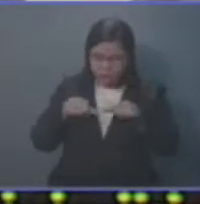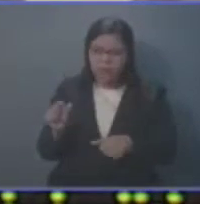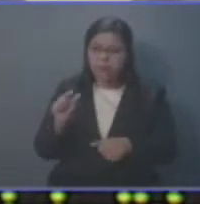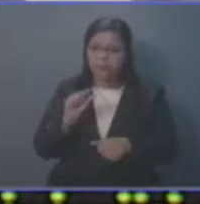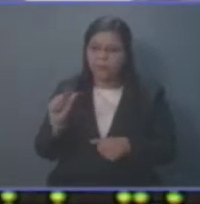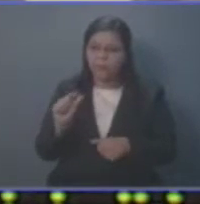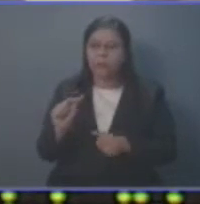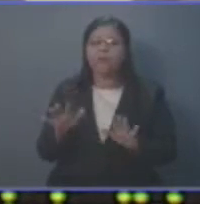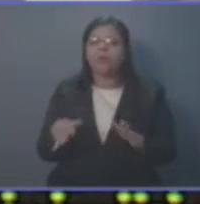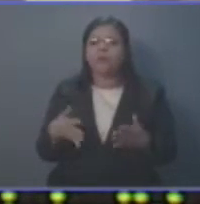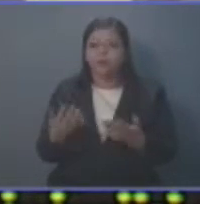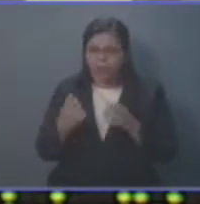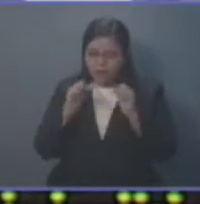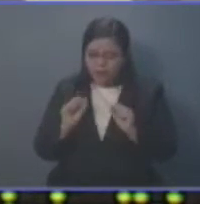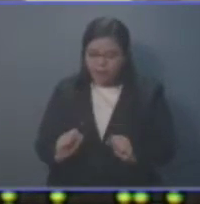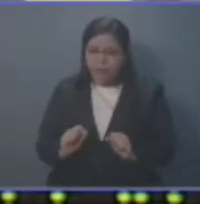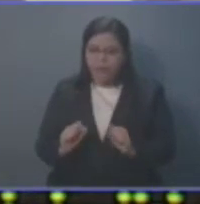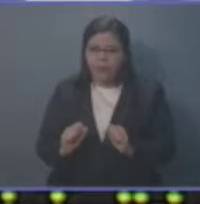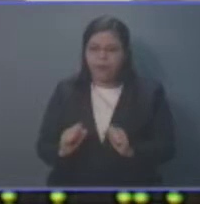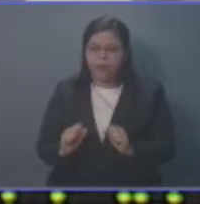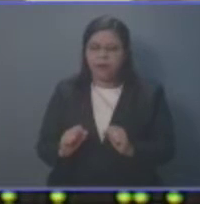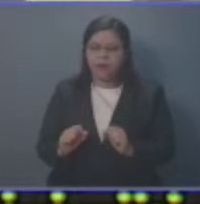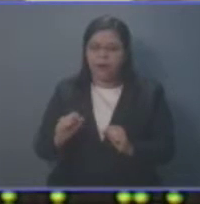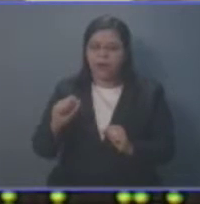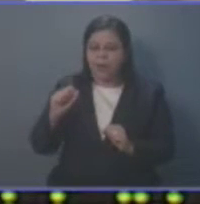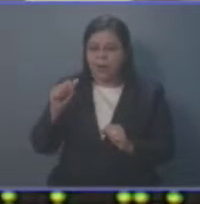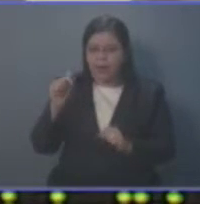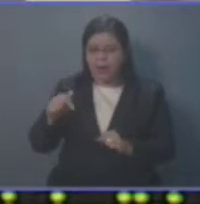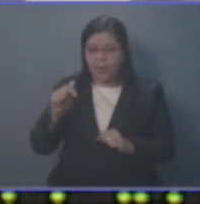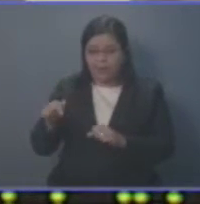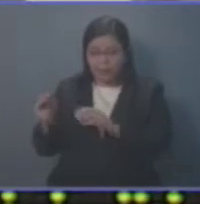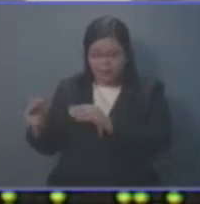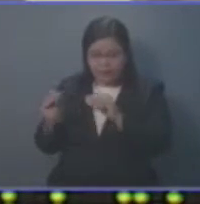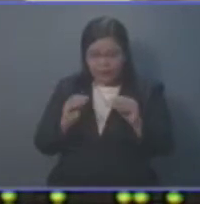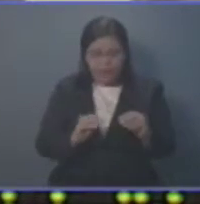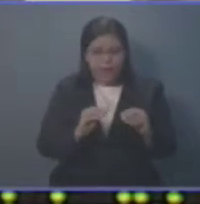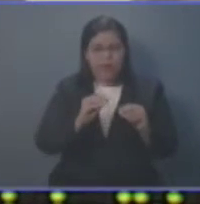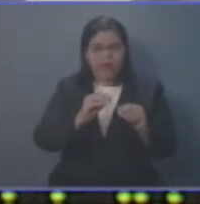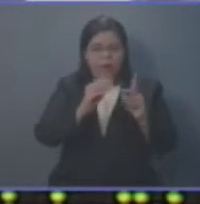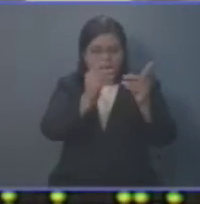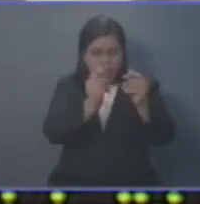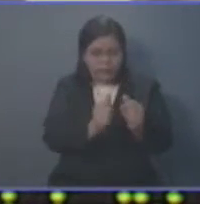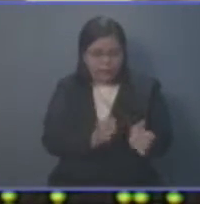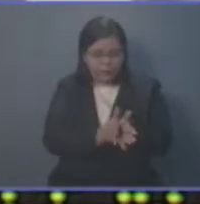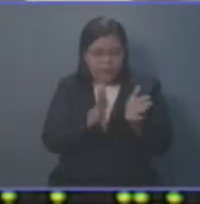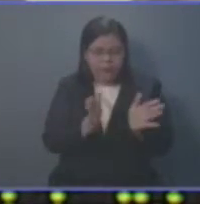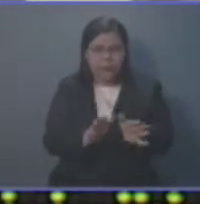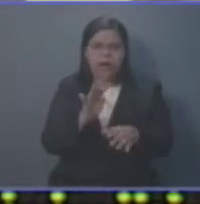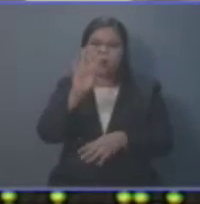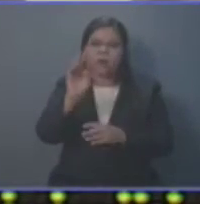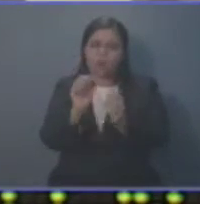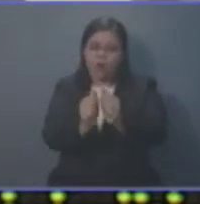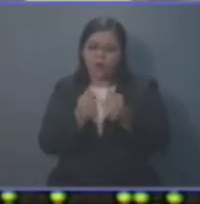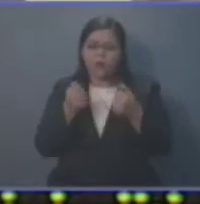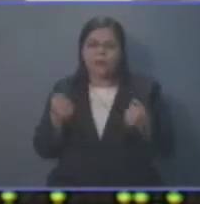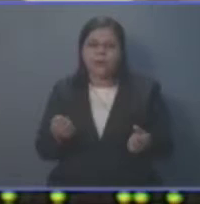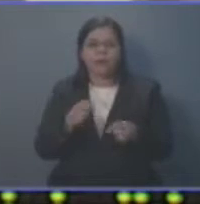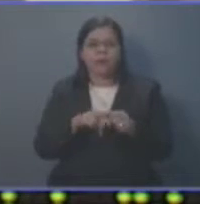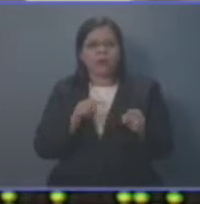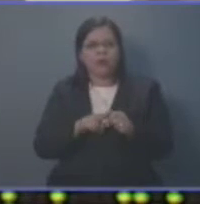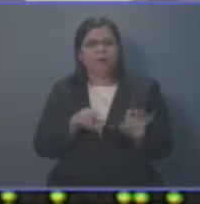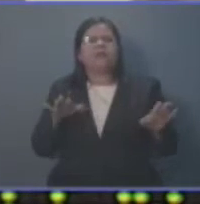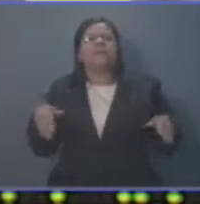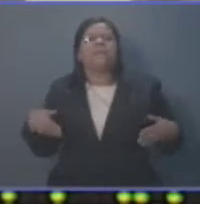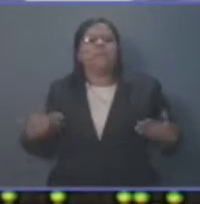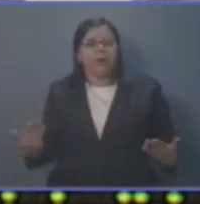al fiduciario para que pueda trasladar al Fondo General del Estado hasta un monto de 4 millones con el propósito